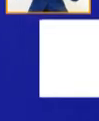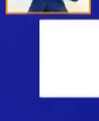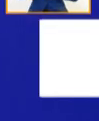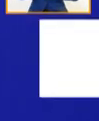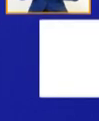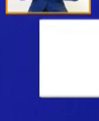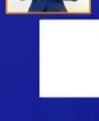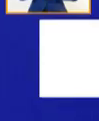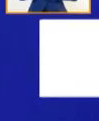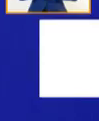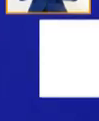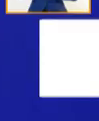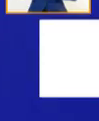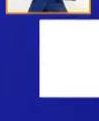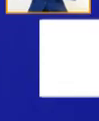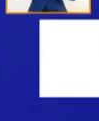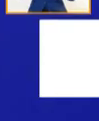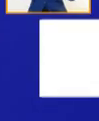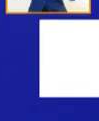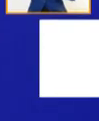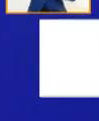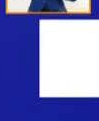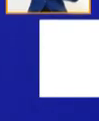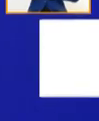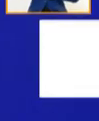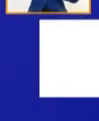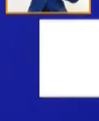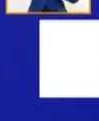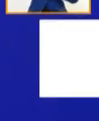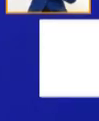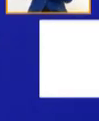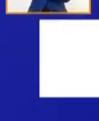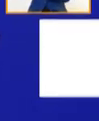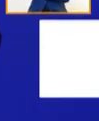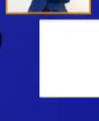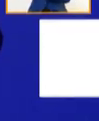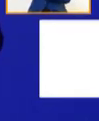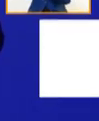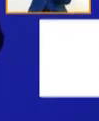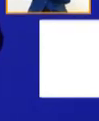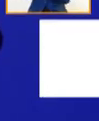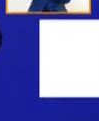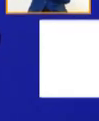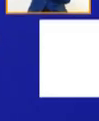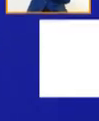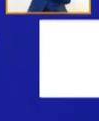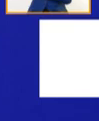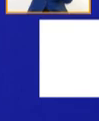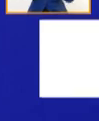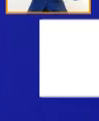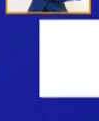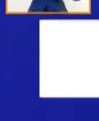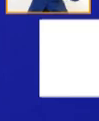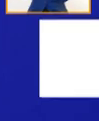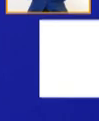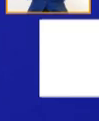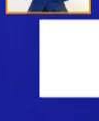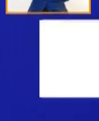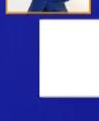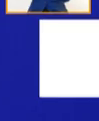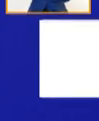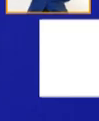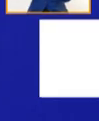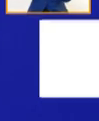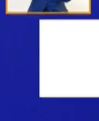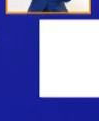también ciudadanos chinos participaron en nuestras guerras de independencia. Y en la participación de